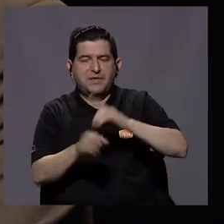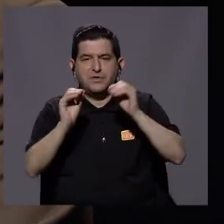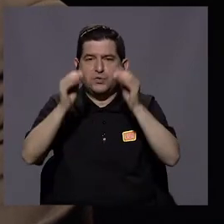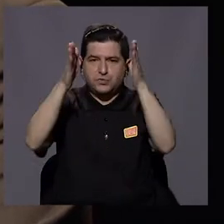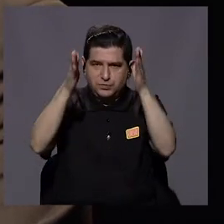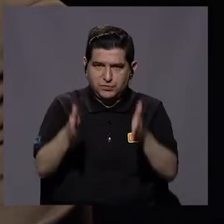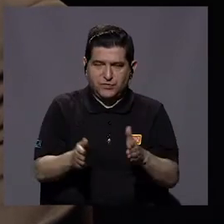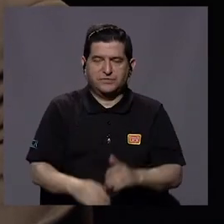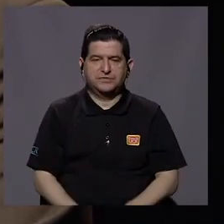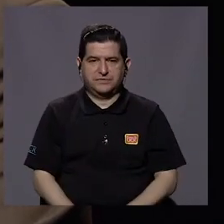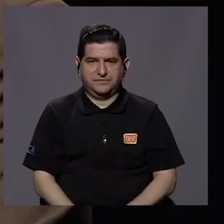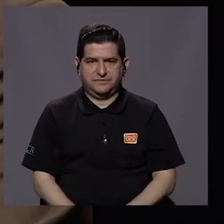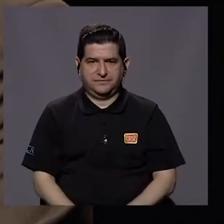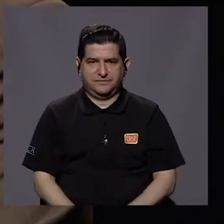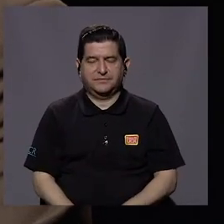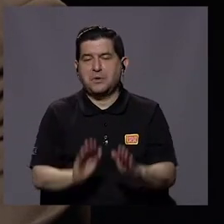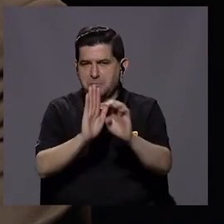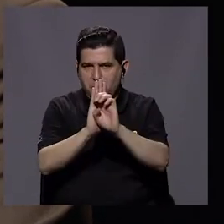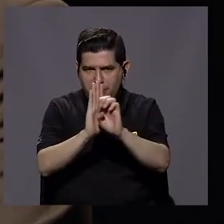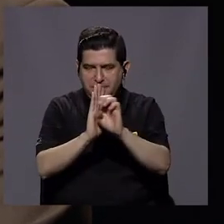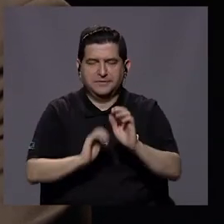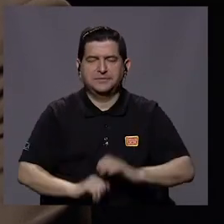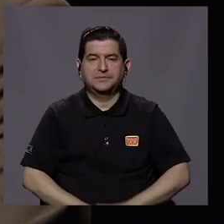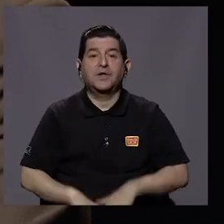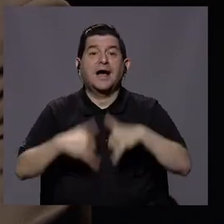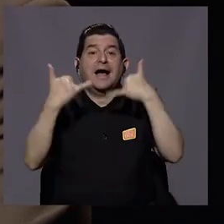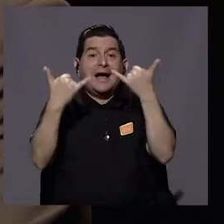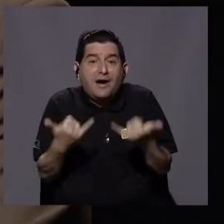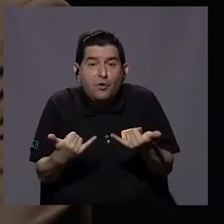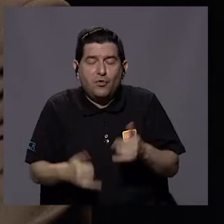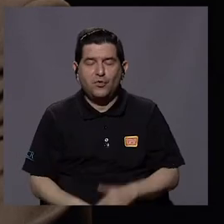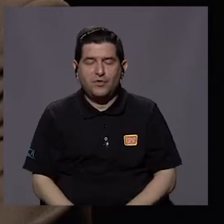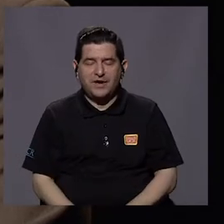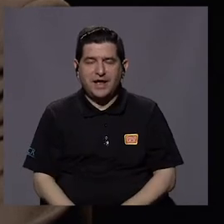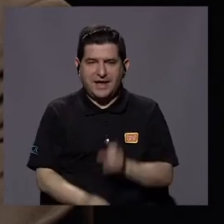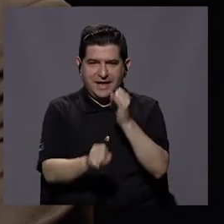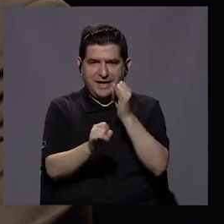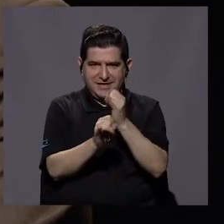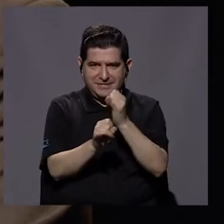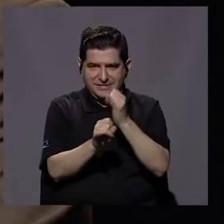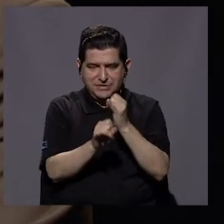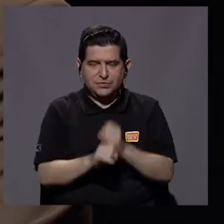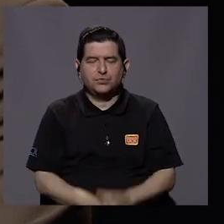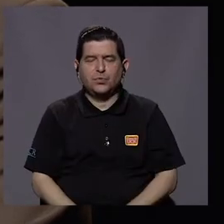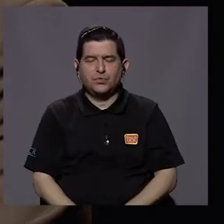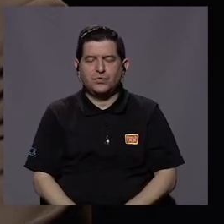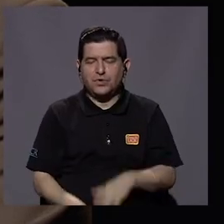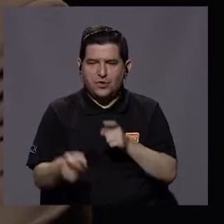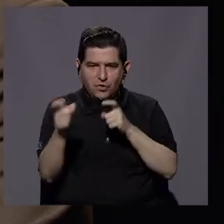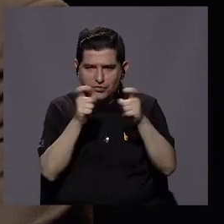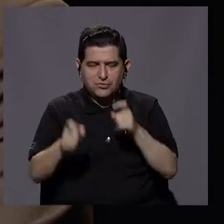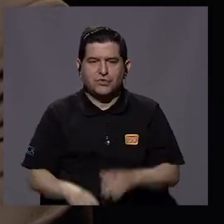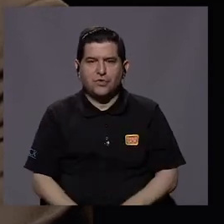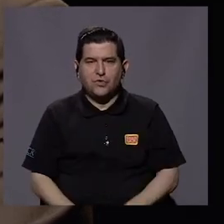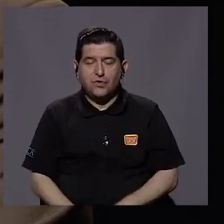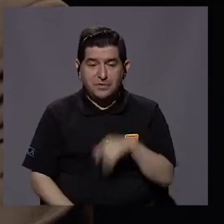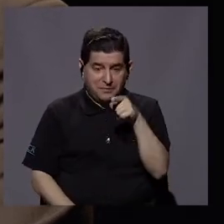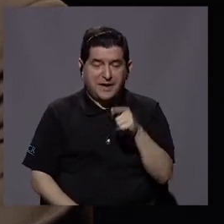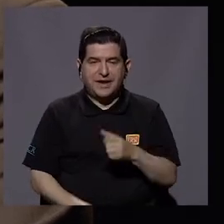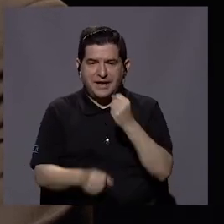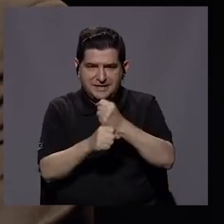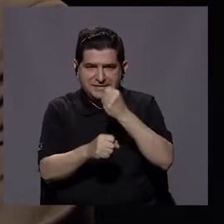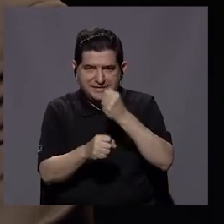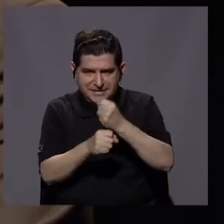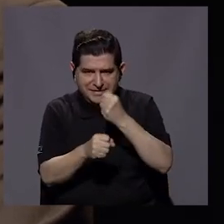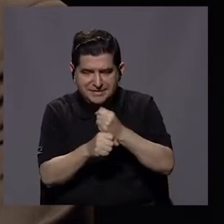por poner algunos... Los maestros. Algunos ejemplos, maestros. Los maestras. Ahora bien, el ente rector de filtrar el empleo